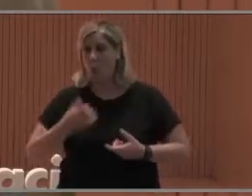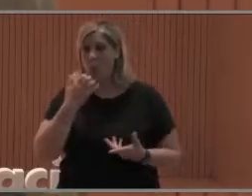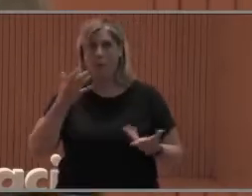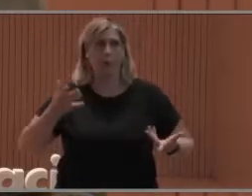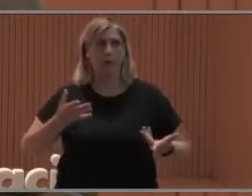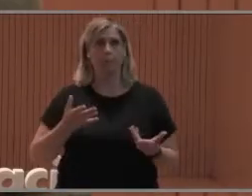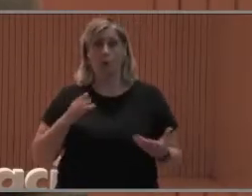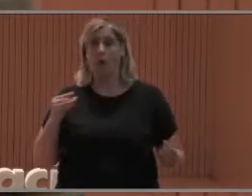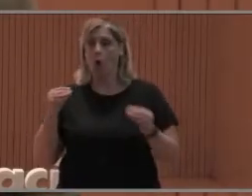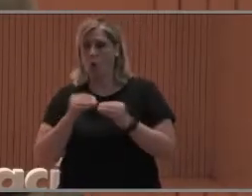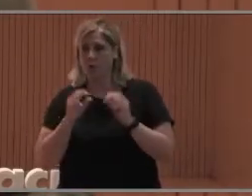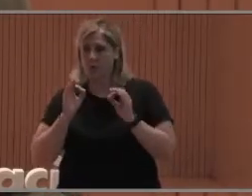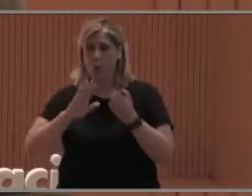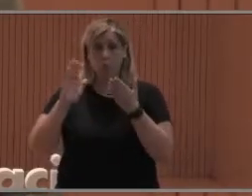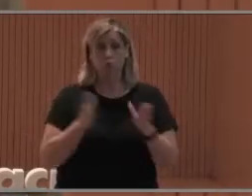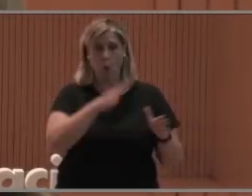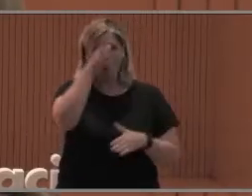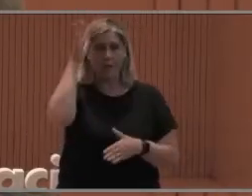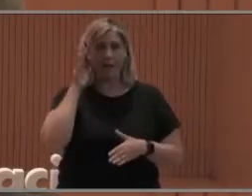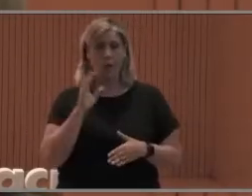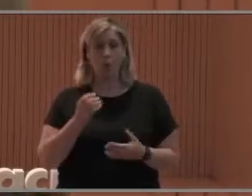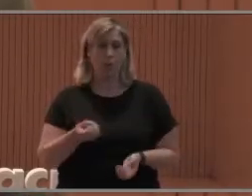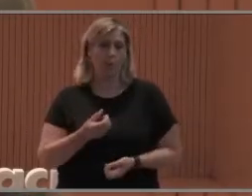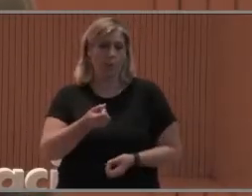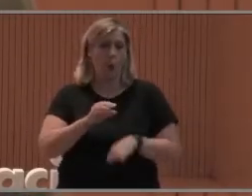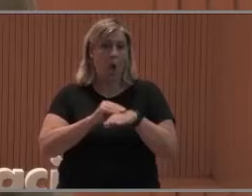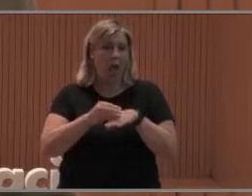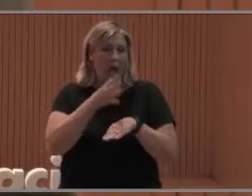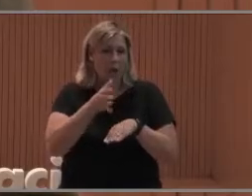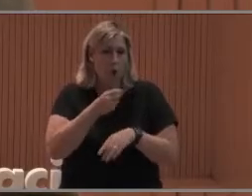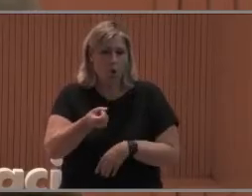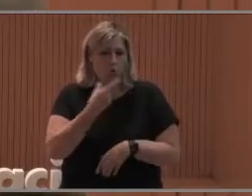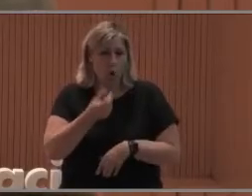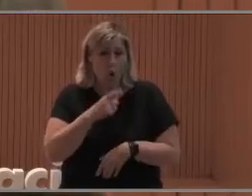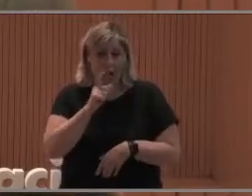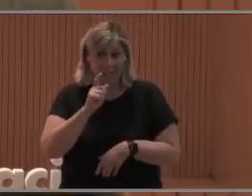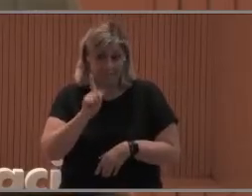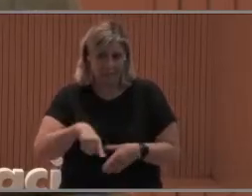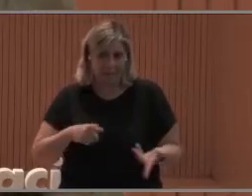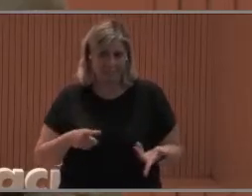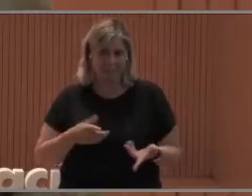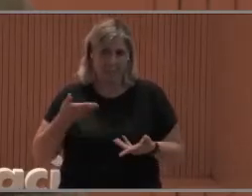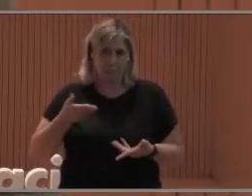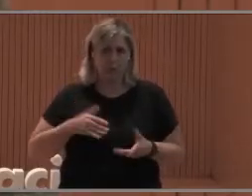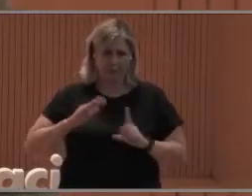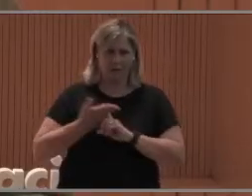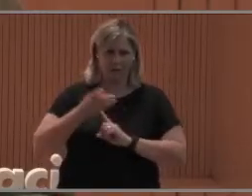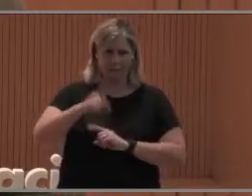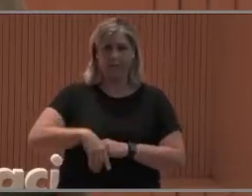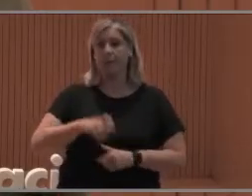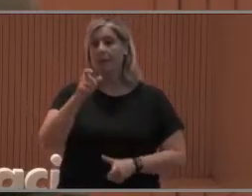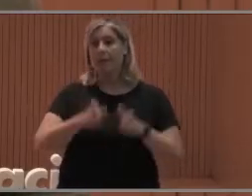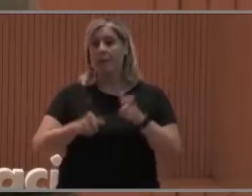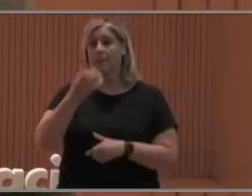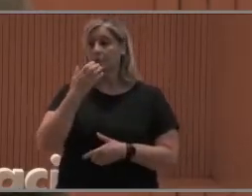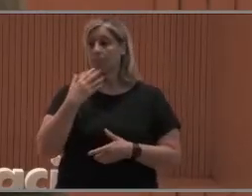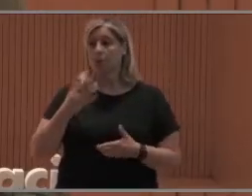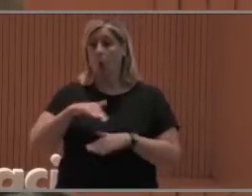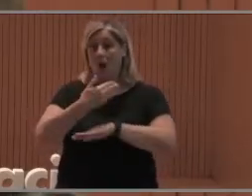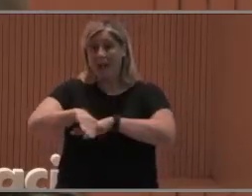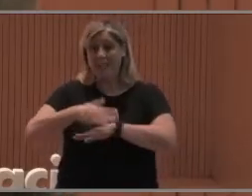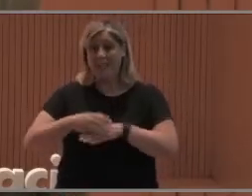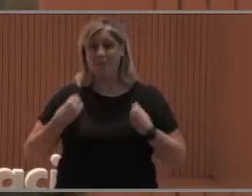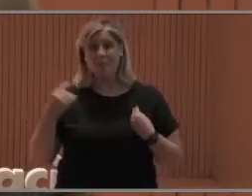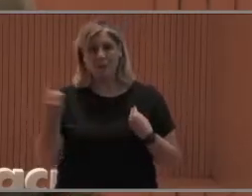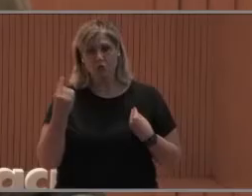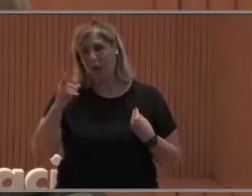de ola de calor, consumo de alcohol y drogas, o la exposición laboral, que es muy importante, ¿no? También las personas que viven solas en la calle,